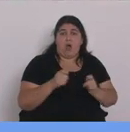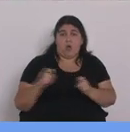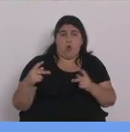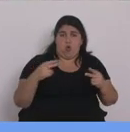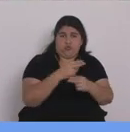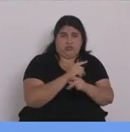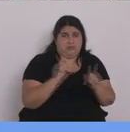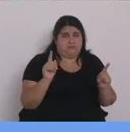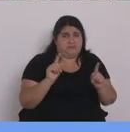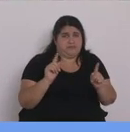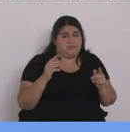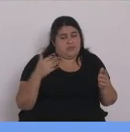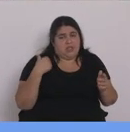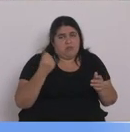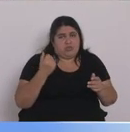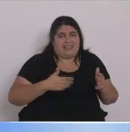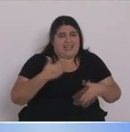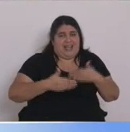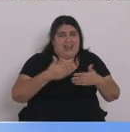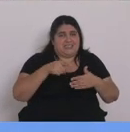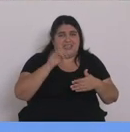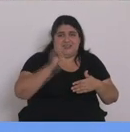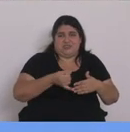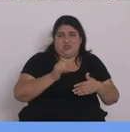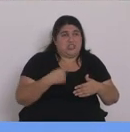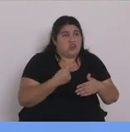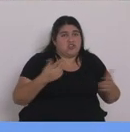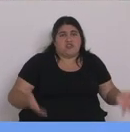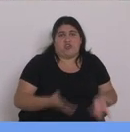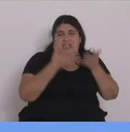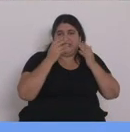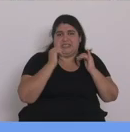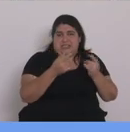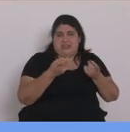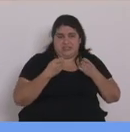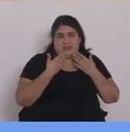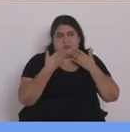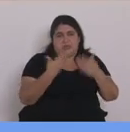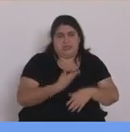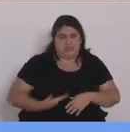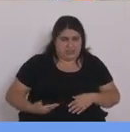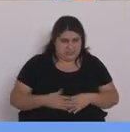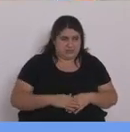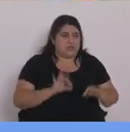no corresponde y crecer, que es lo que necesitamos nosotros, crecimiento. Muchas gracias, señora presidenta. Gracias, señor senador. Tiene la...